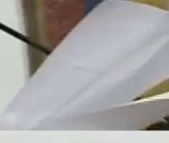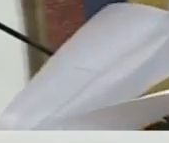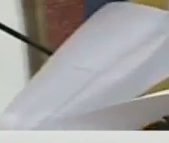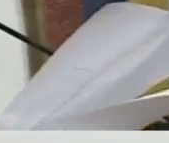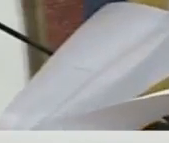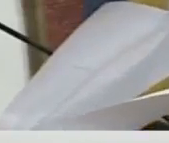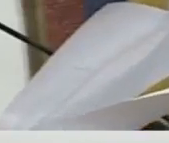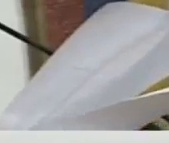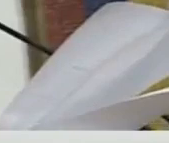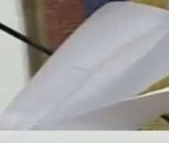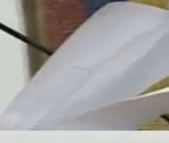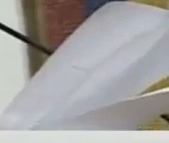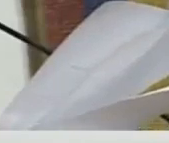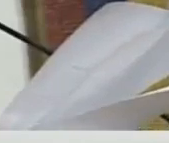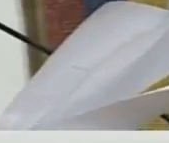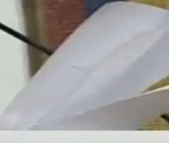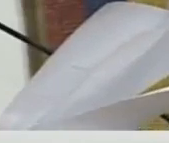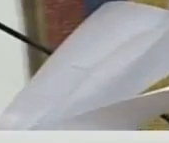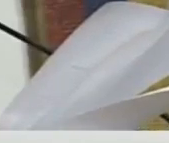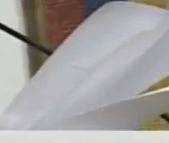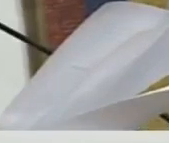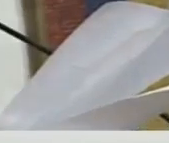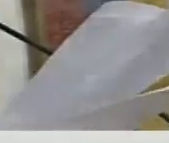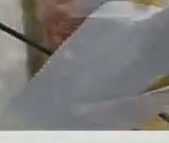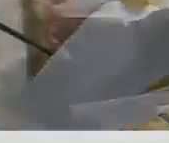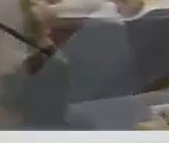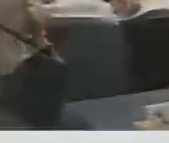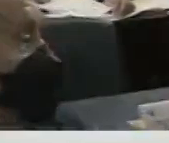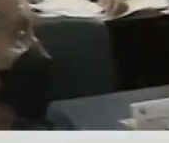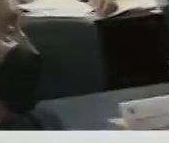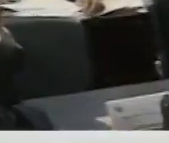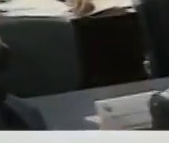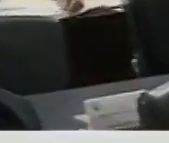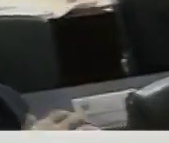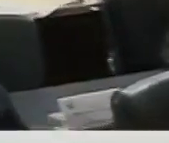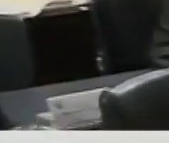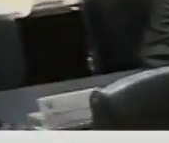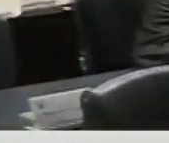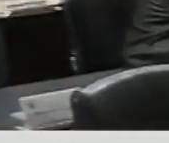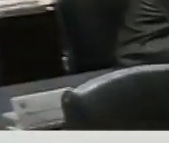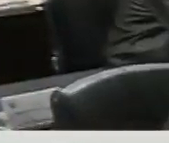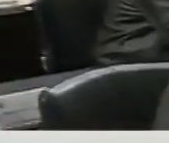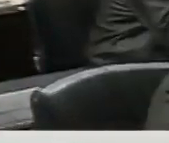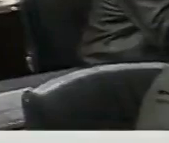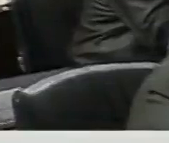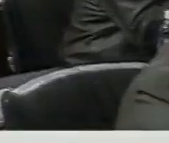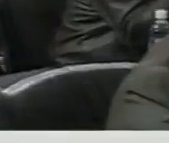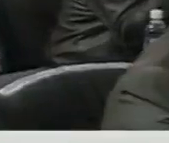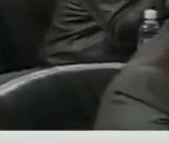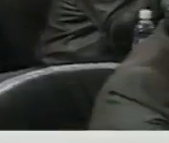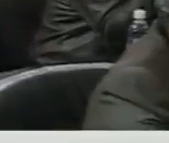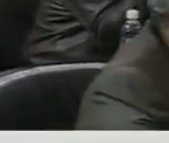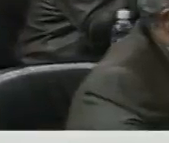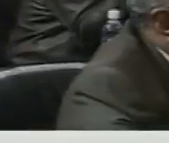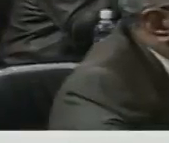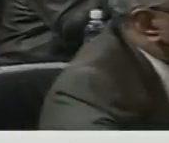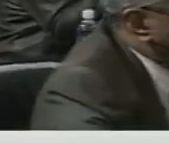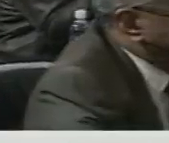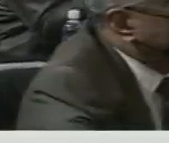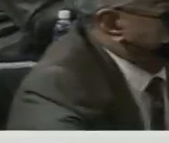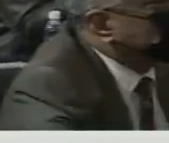amigos del ciudadano Fruto Vivas al hemiciclo de sesiones, y posteriormente otorgó el derecho de palabra a